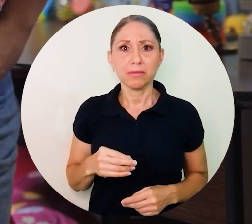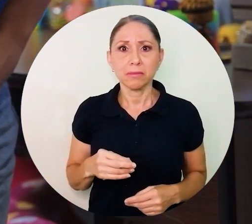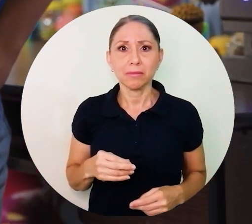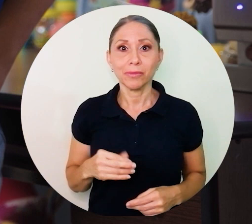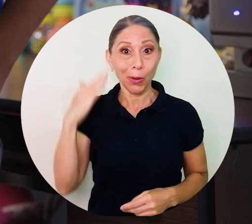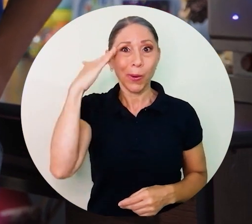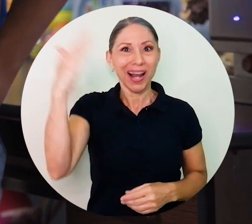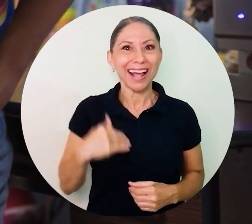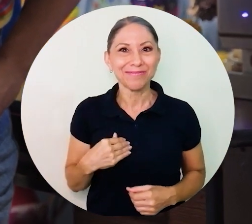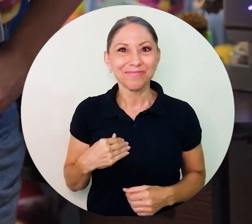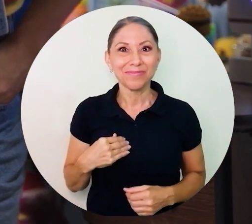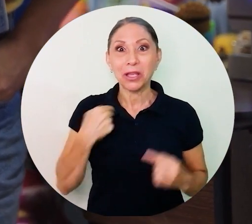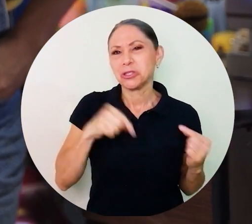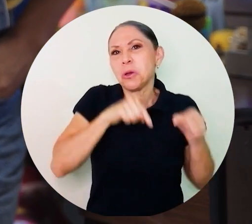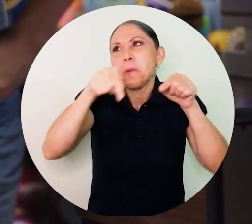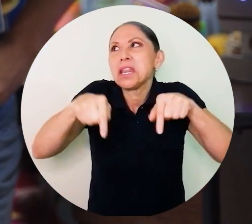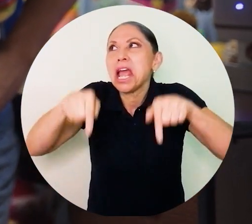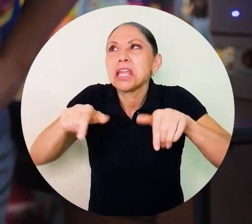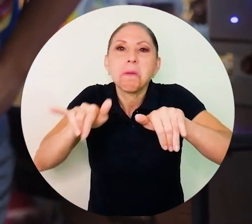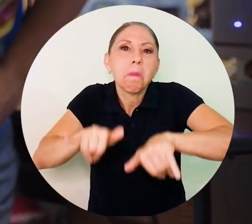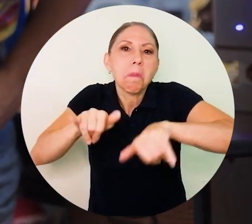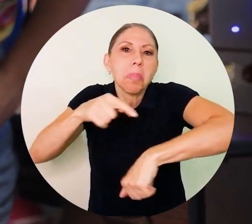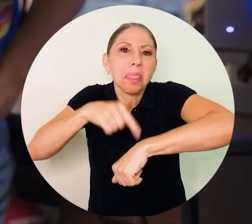¿Ah? Hola. Me vine a plantar a tu